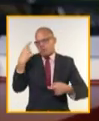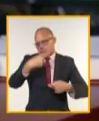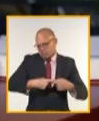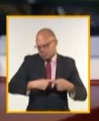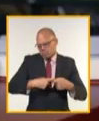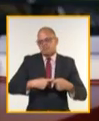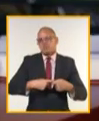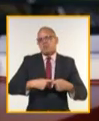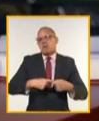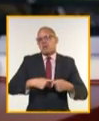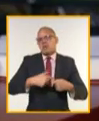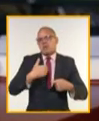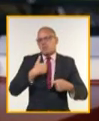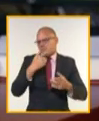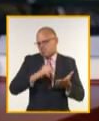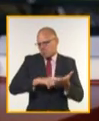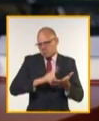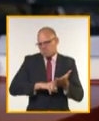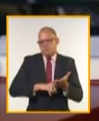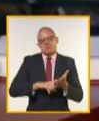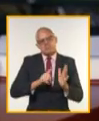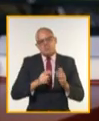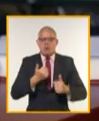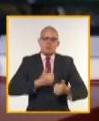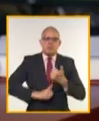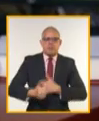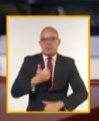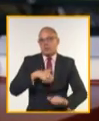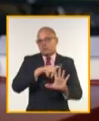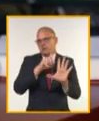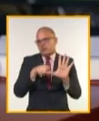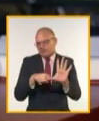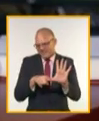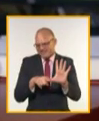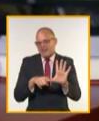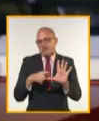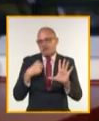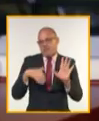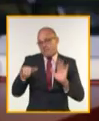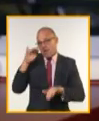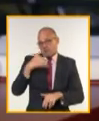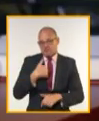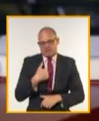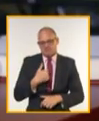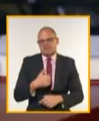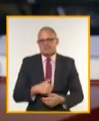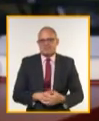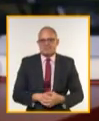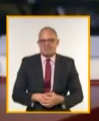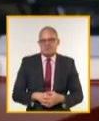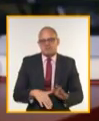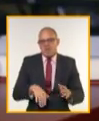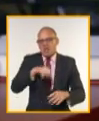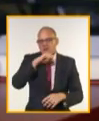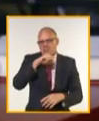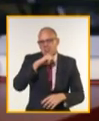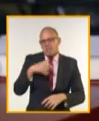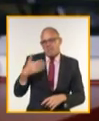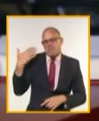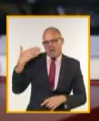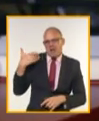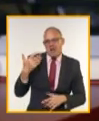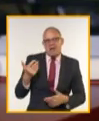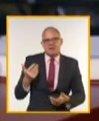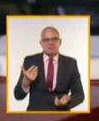A raíz de eso, pues nacimos 5 hermanos. Yo soy el mayor. Mi madre fue